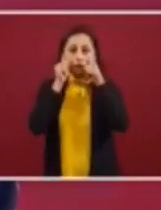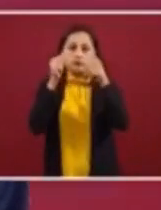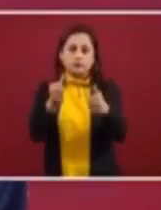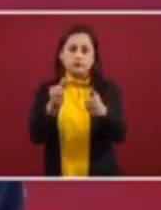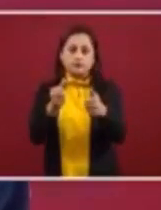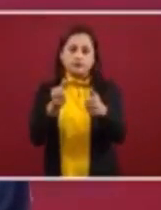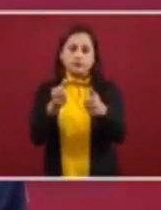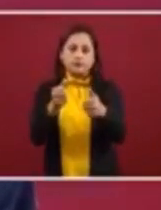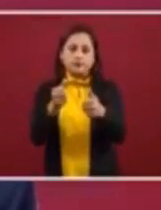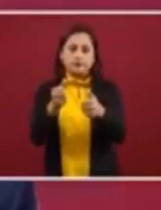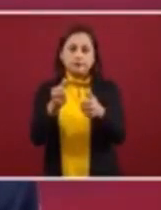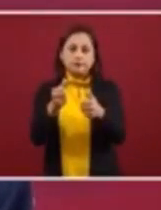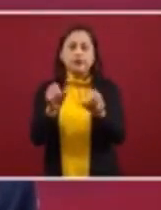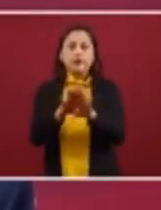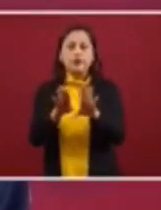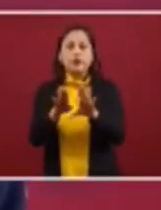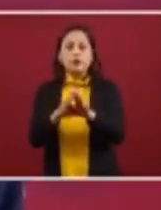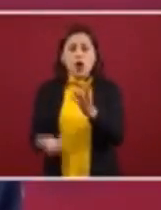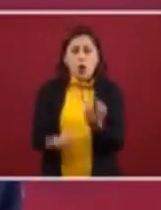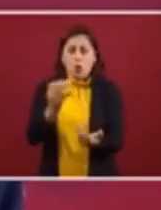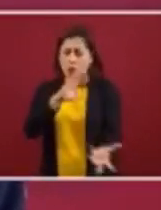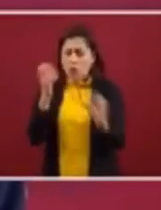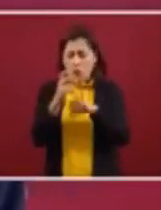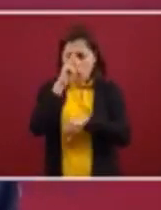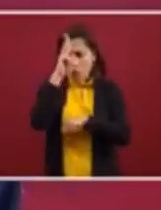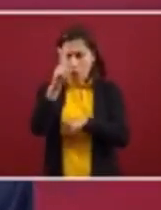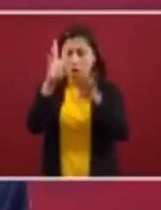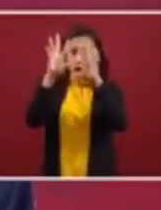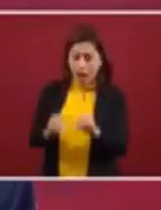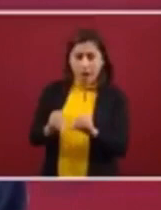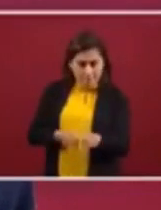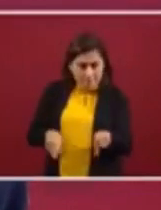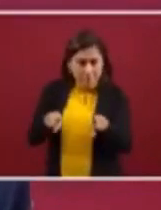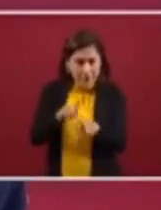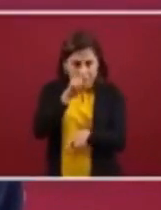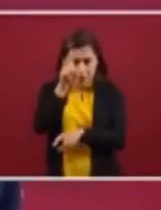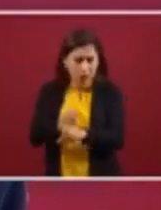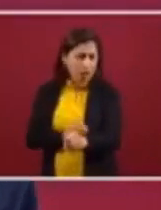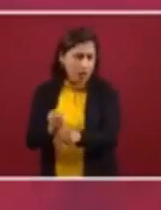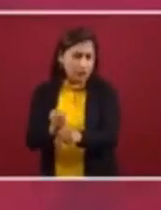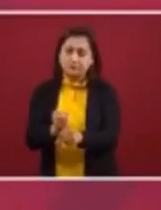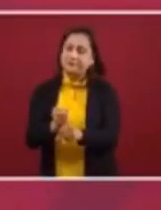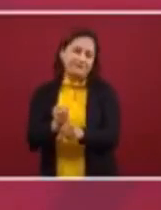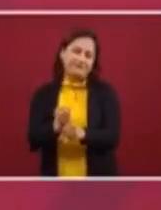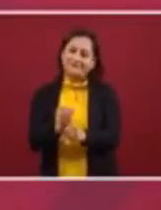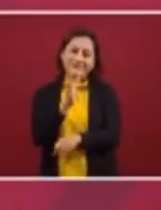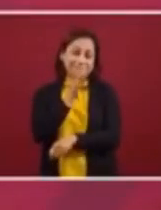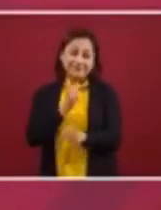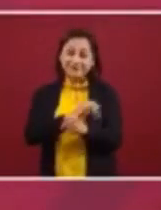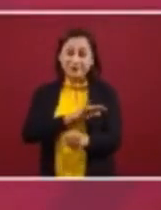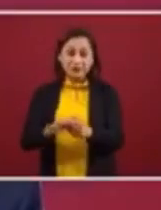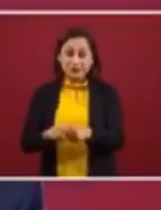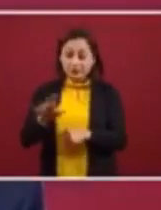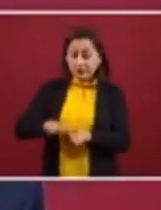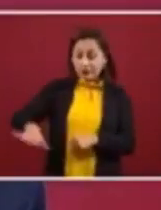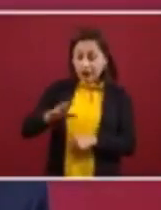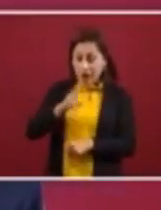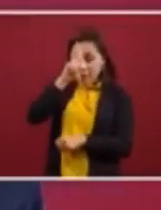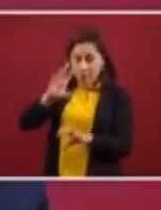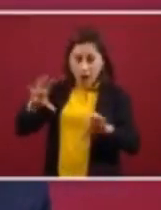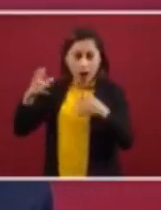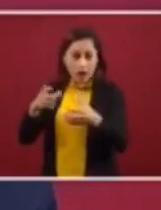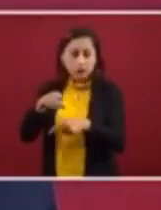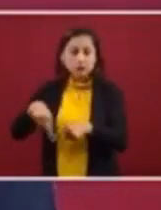se puede apagar el fuego con el fuego. No se puede enfrentar la violencia con la violencia. No se puede enfrentar el mal con el mal.